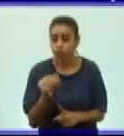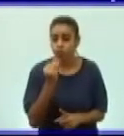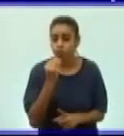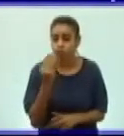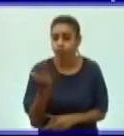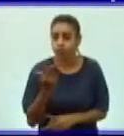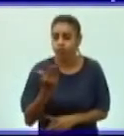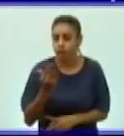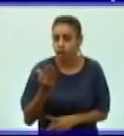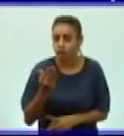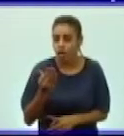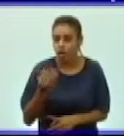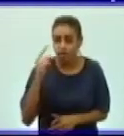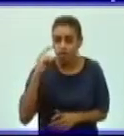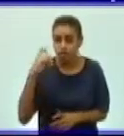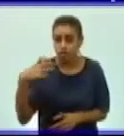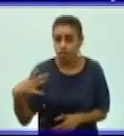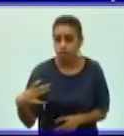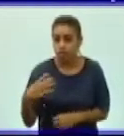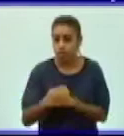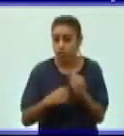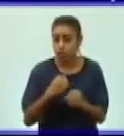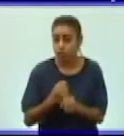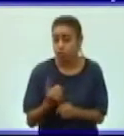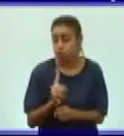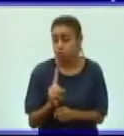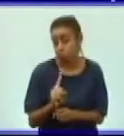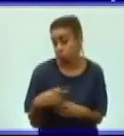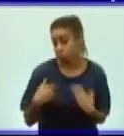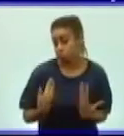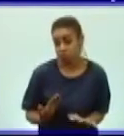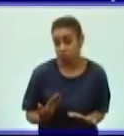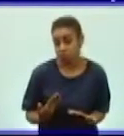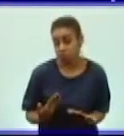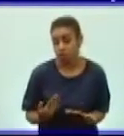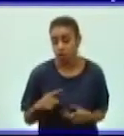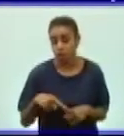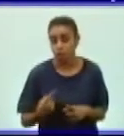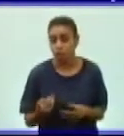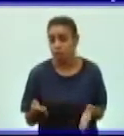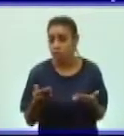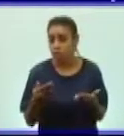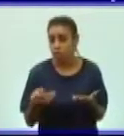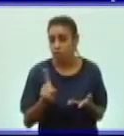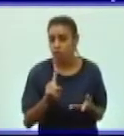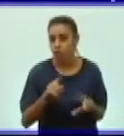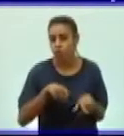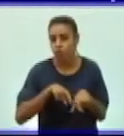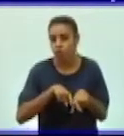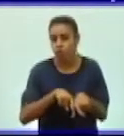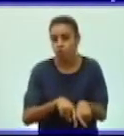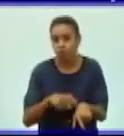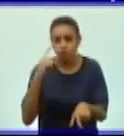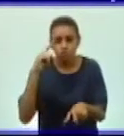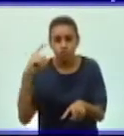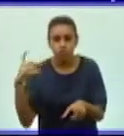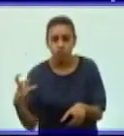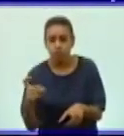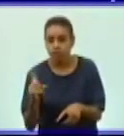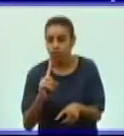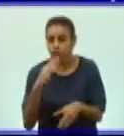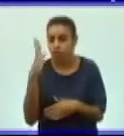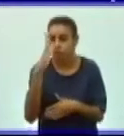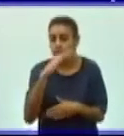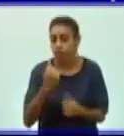adelantos científicos y técnicos que para el momento era imprescindible para el desarrollo de la agricultura. Segundo, y por tanto esto va a traer como